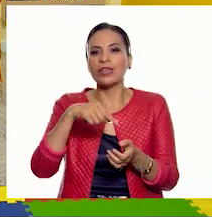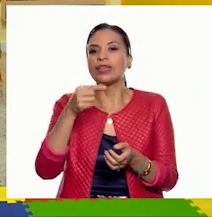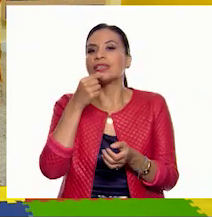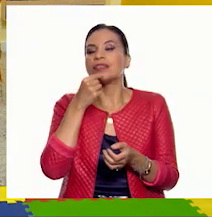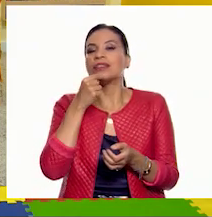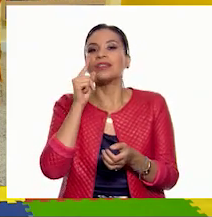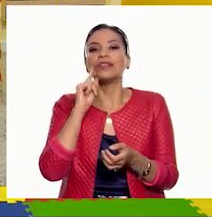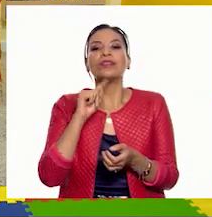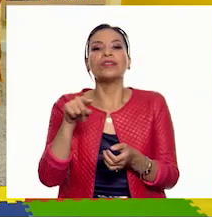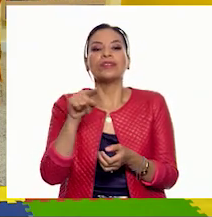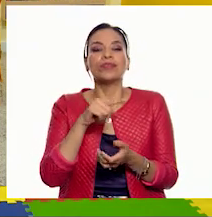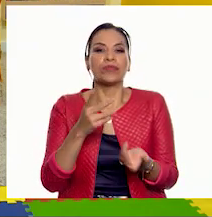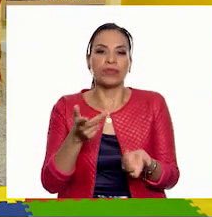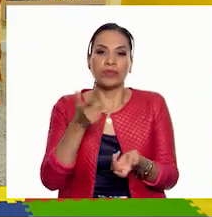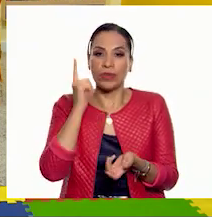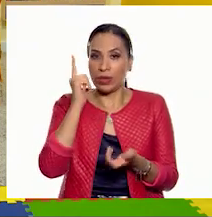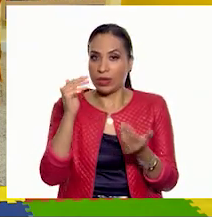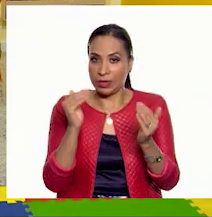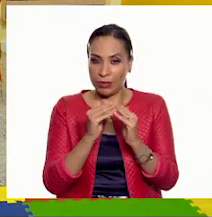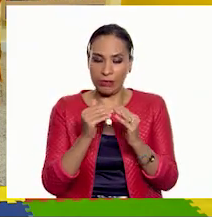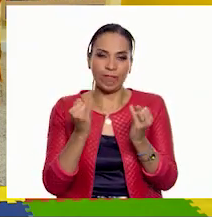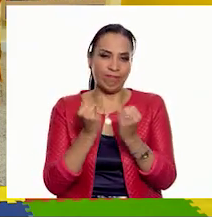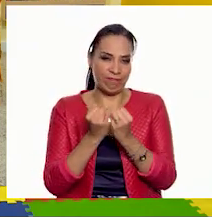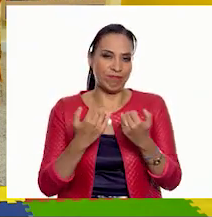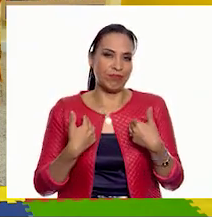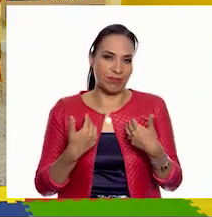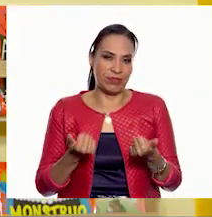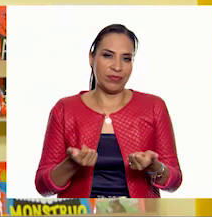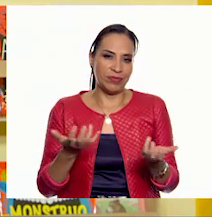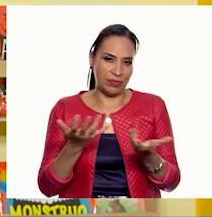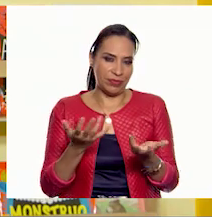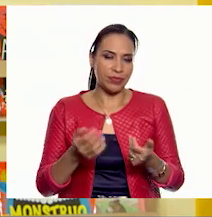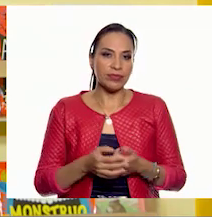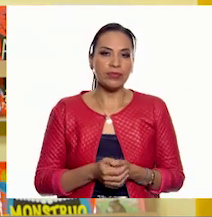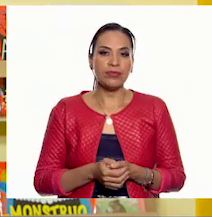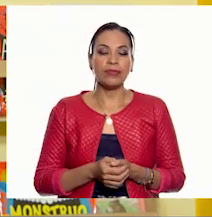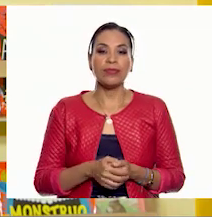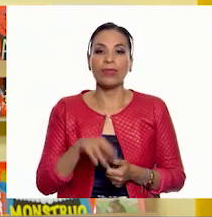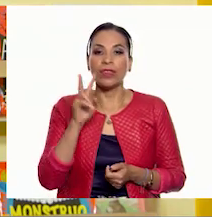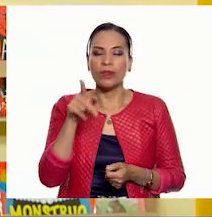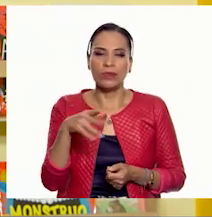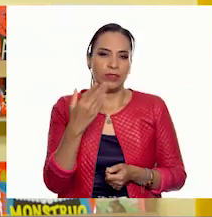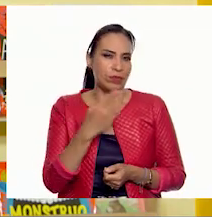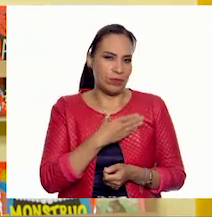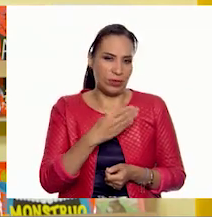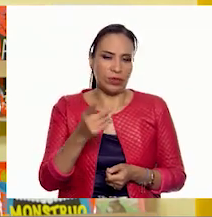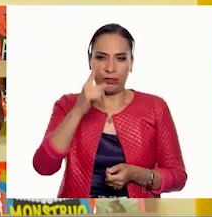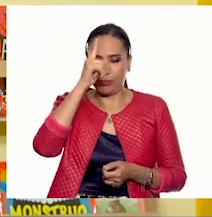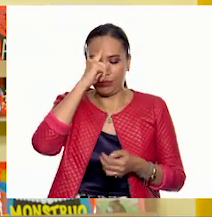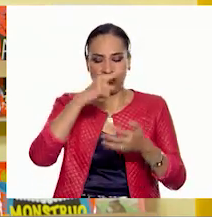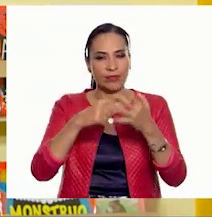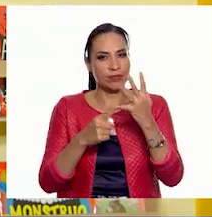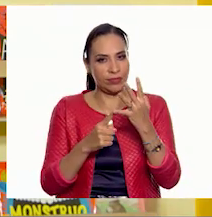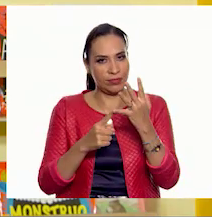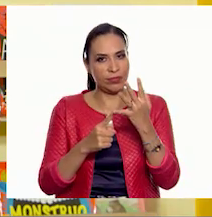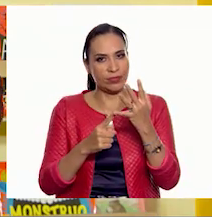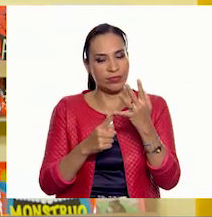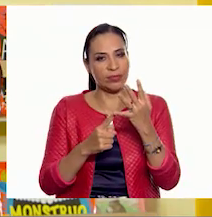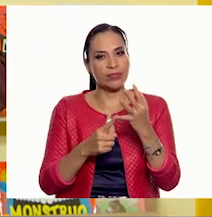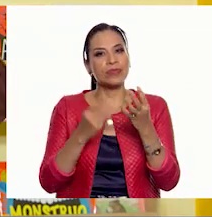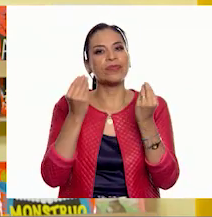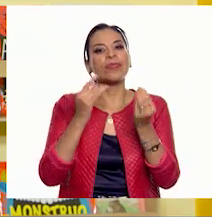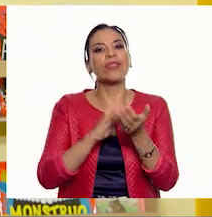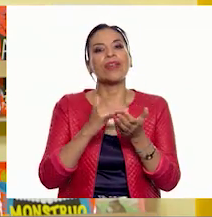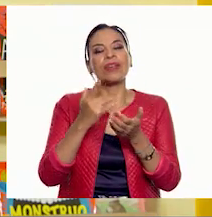los niños. Espero que en casa también lo hayan hecho. Son unas excelentes recomendaciones.